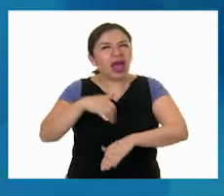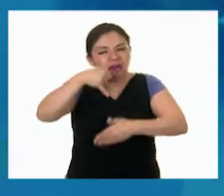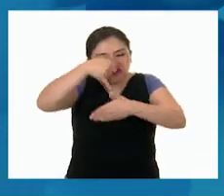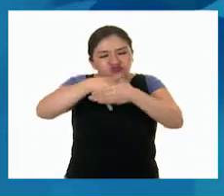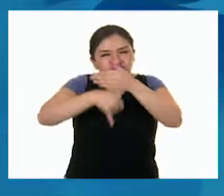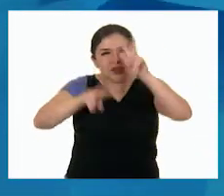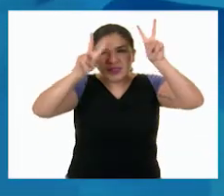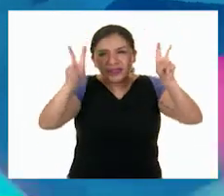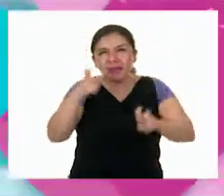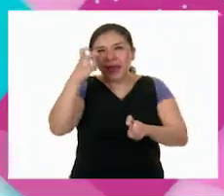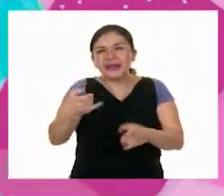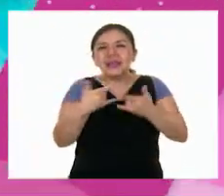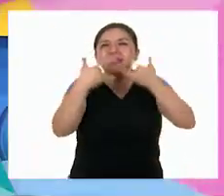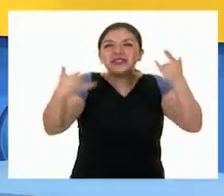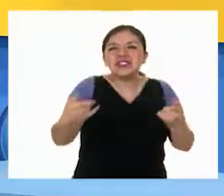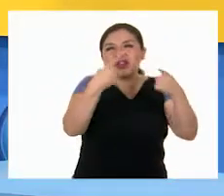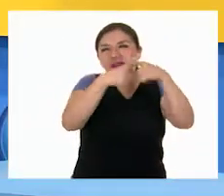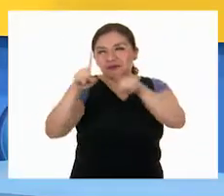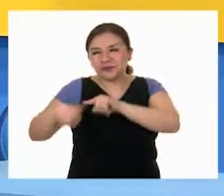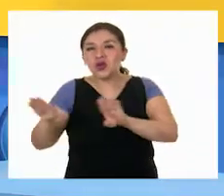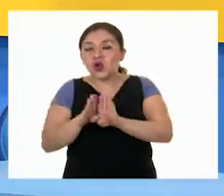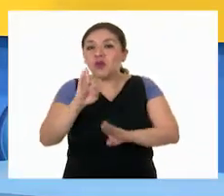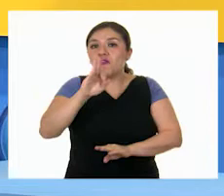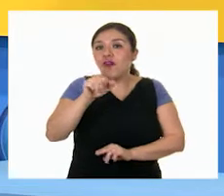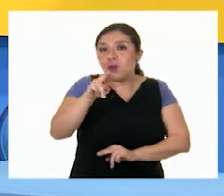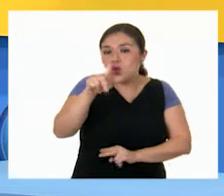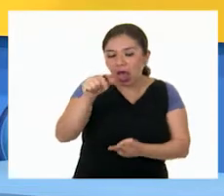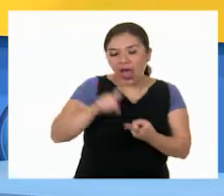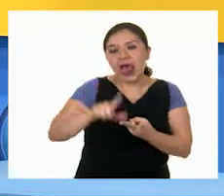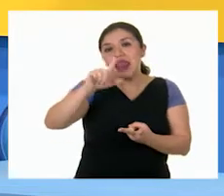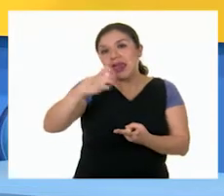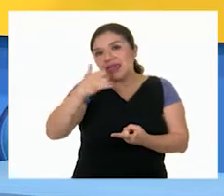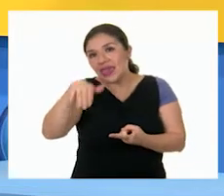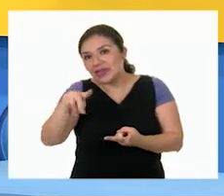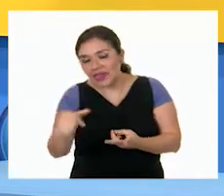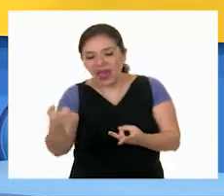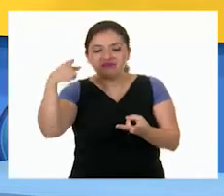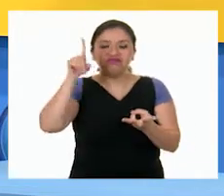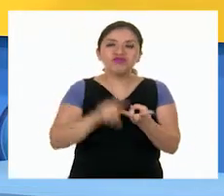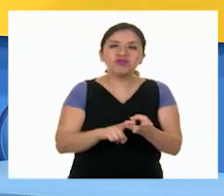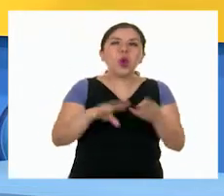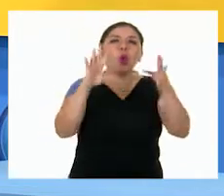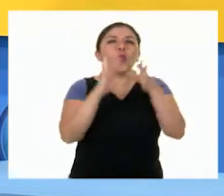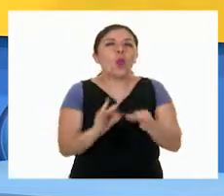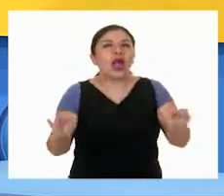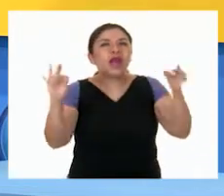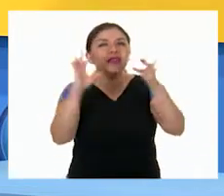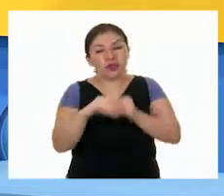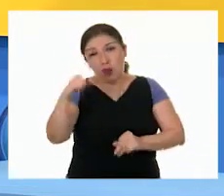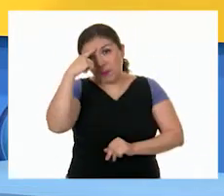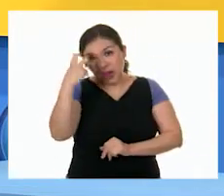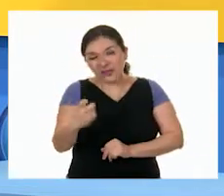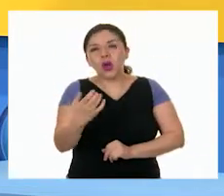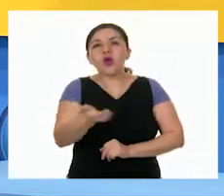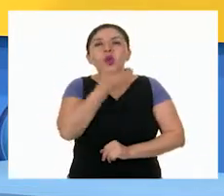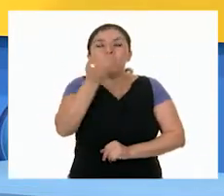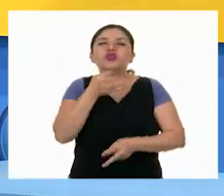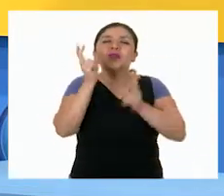este tema de las narraciones, como las fábulas, las leyendas y cuentos de nuestra tradición